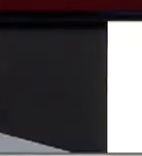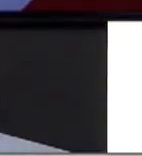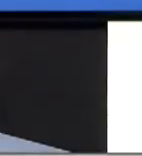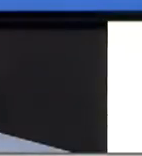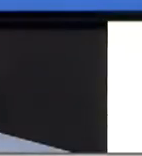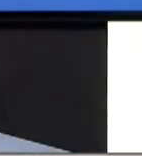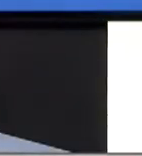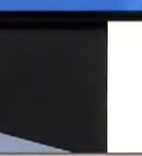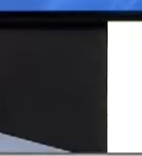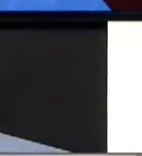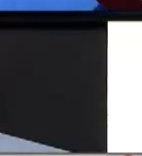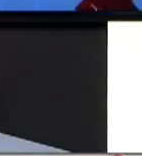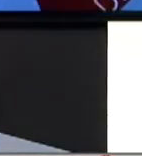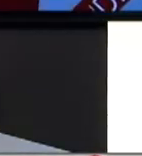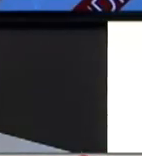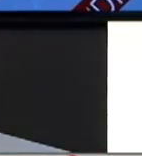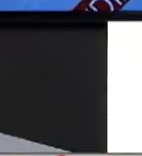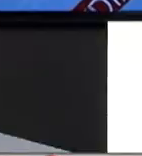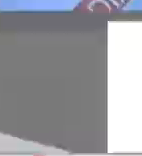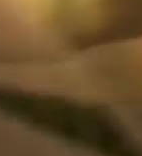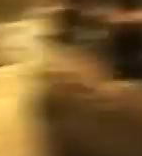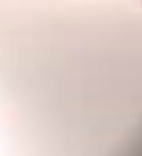Llegó el momento de ir a nuestro primer resumen.